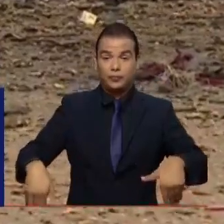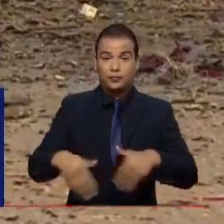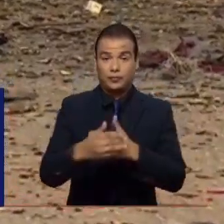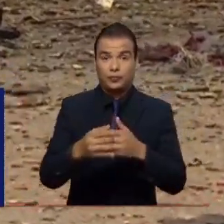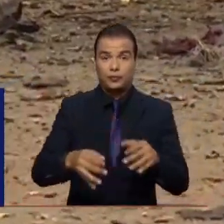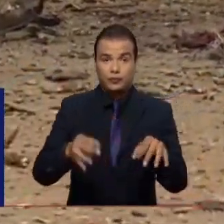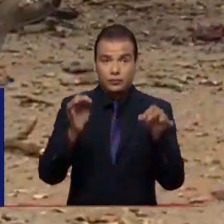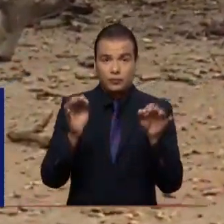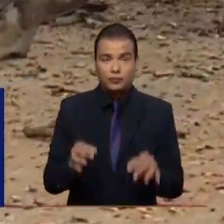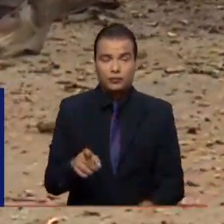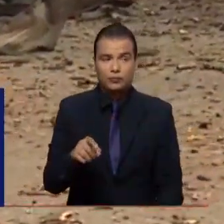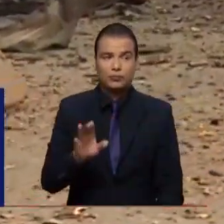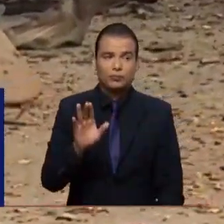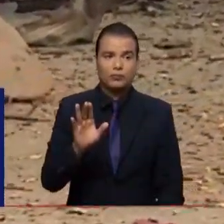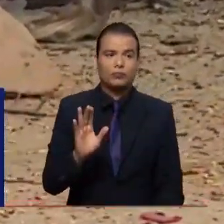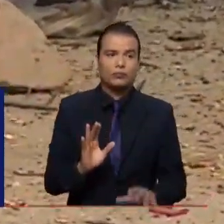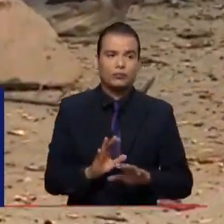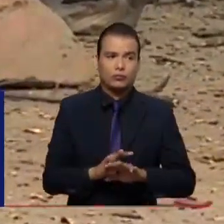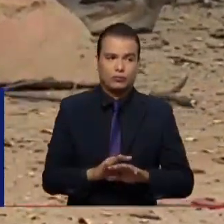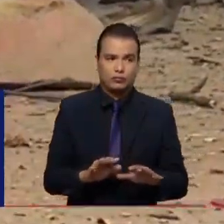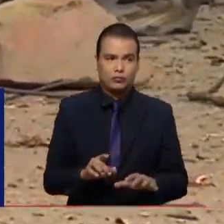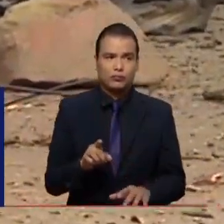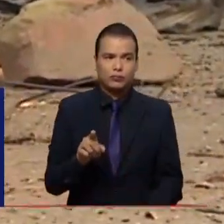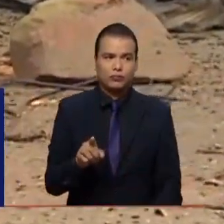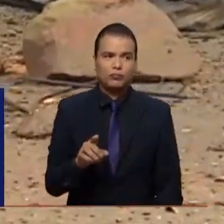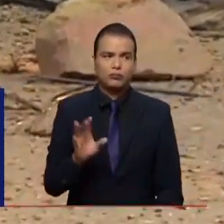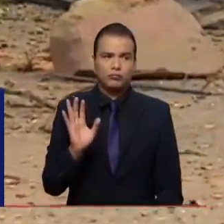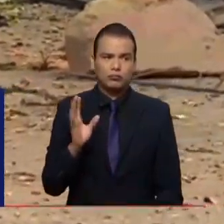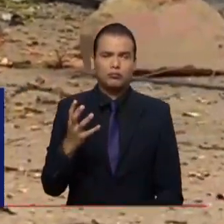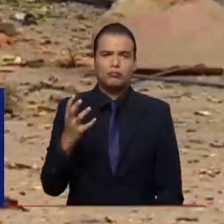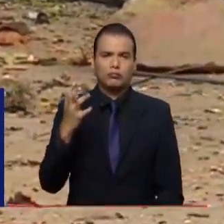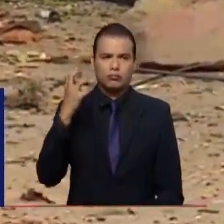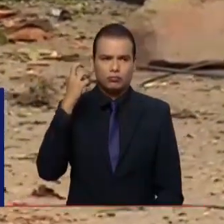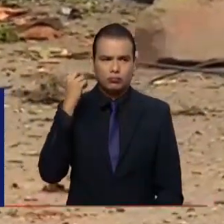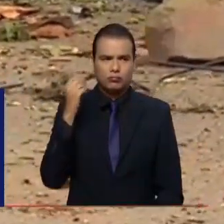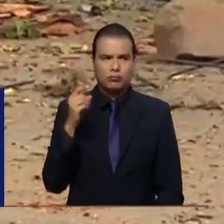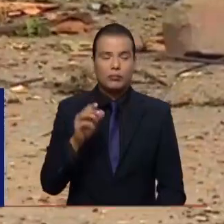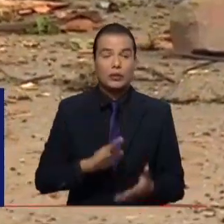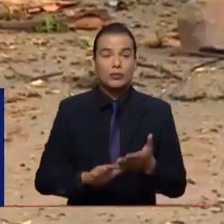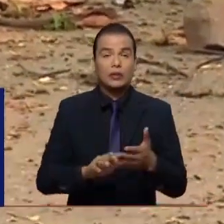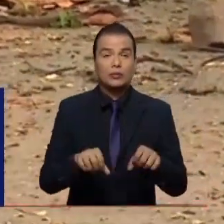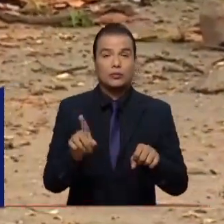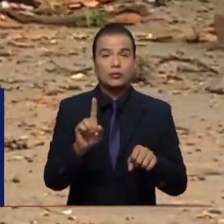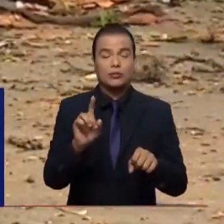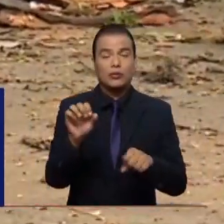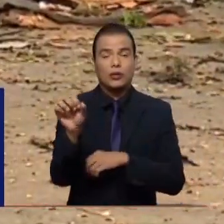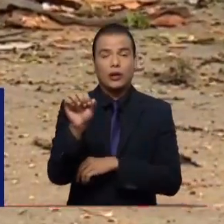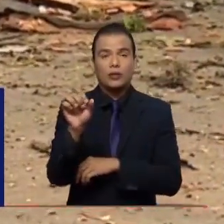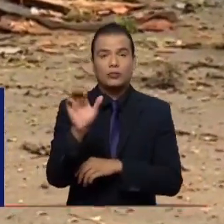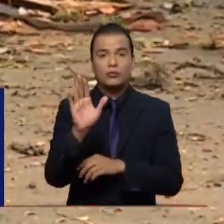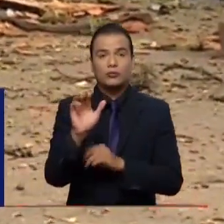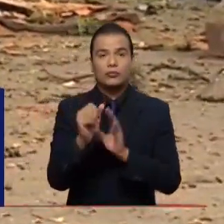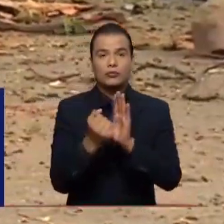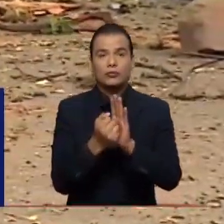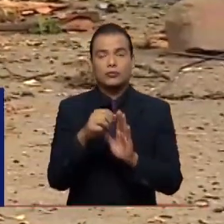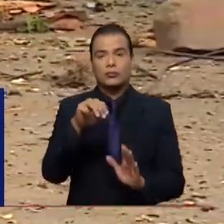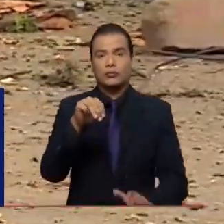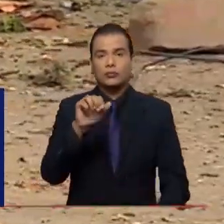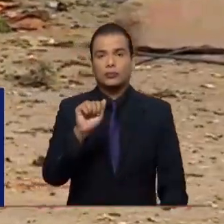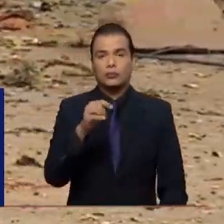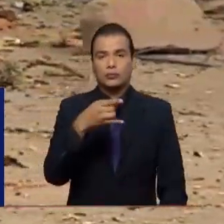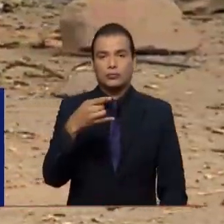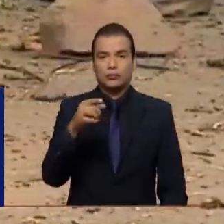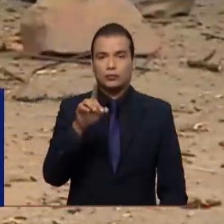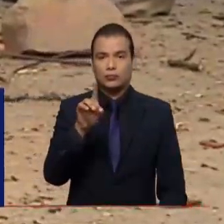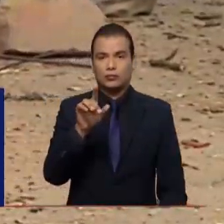es un vehículo, pues ya tiene unos años, vehículo Mazda. Y este es el reporte que entrega el alcalde